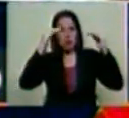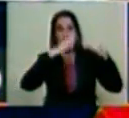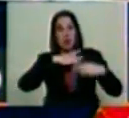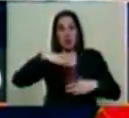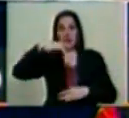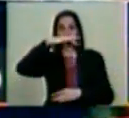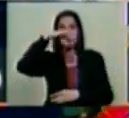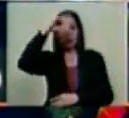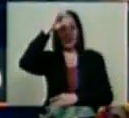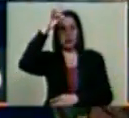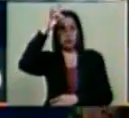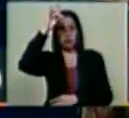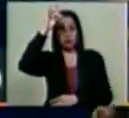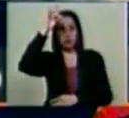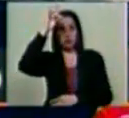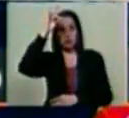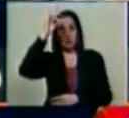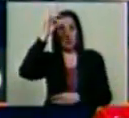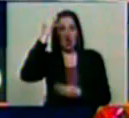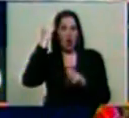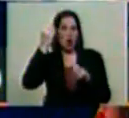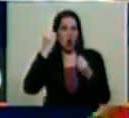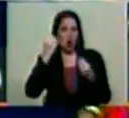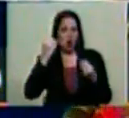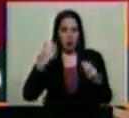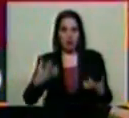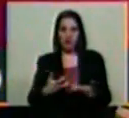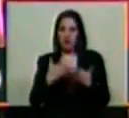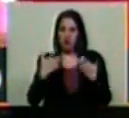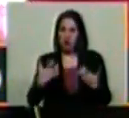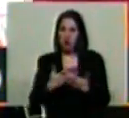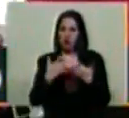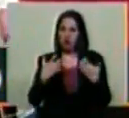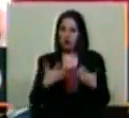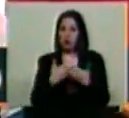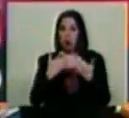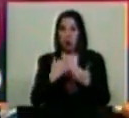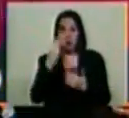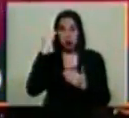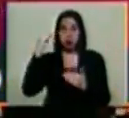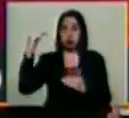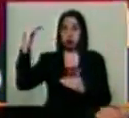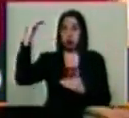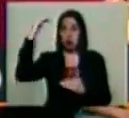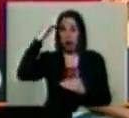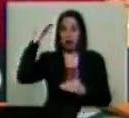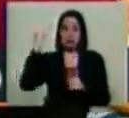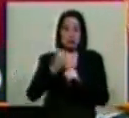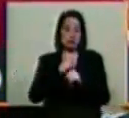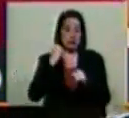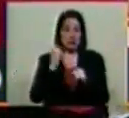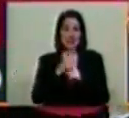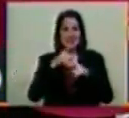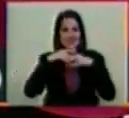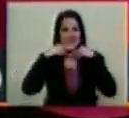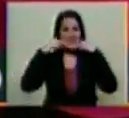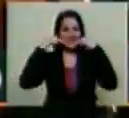espíritu de lucha, la moral combativa, la sonrisa